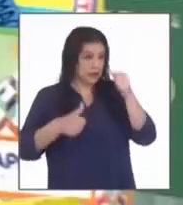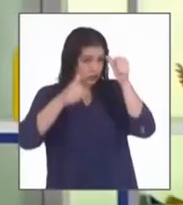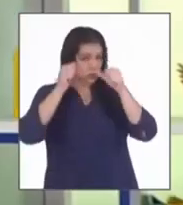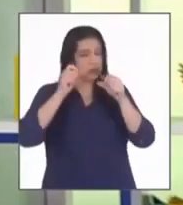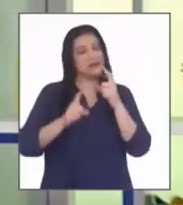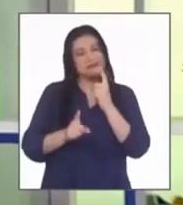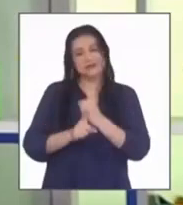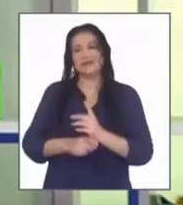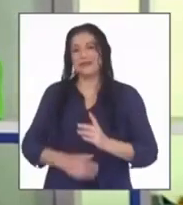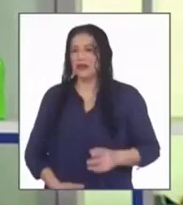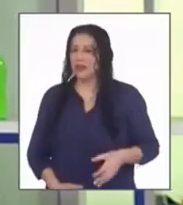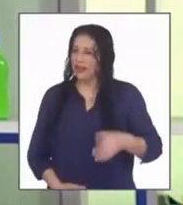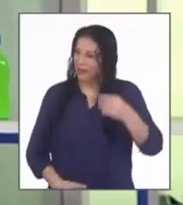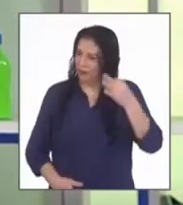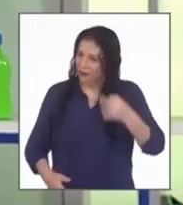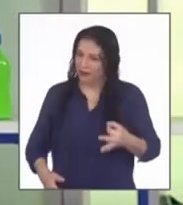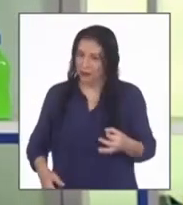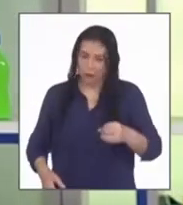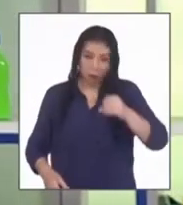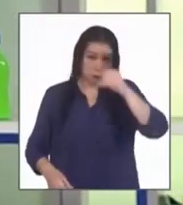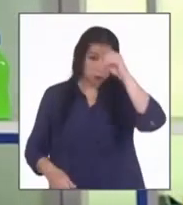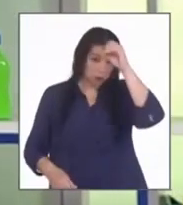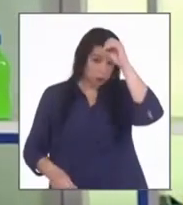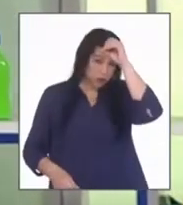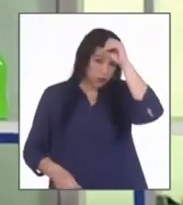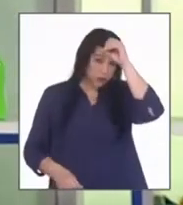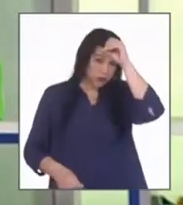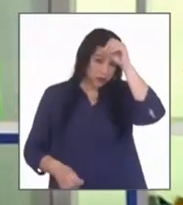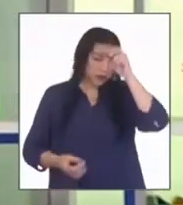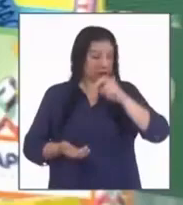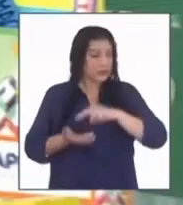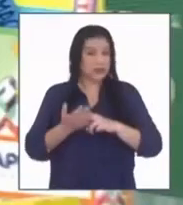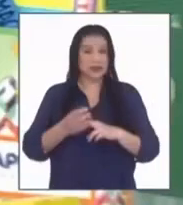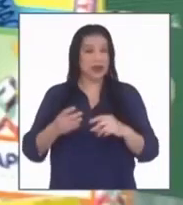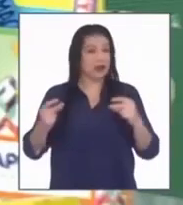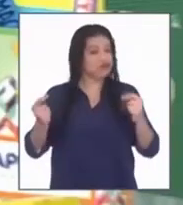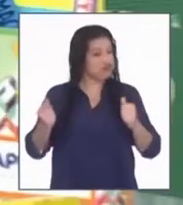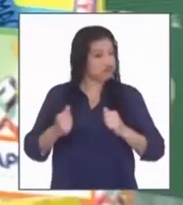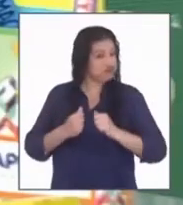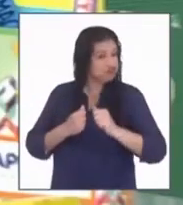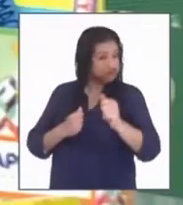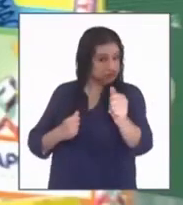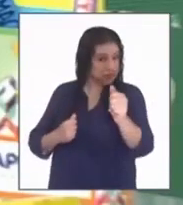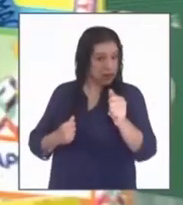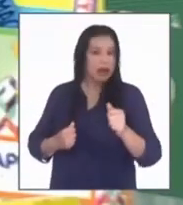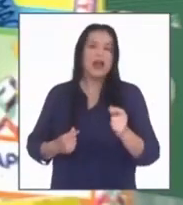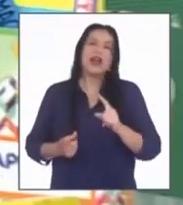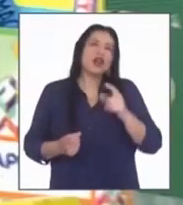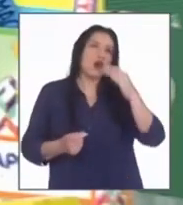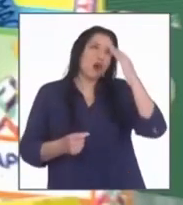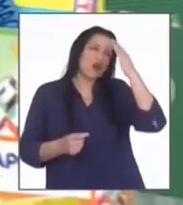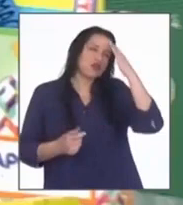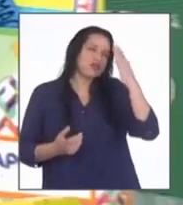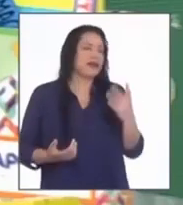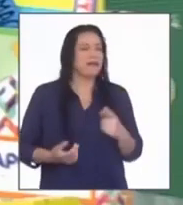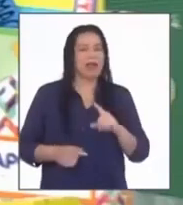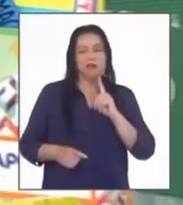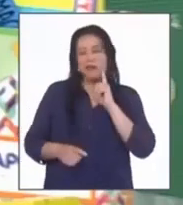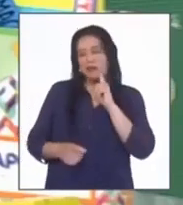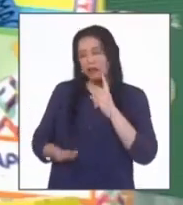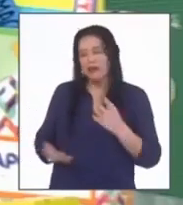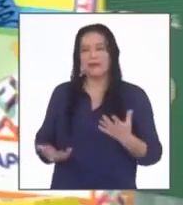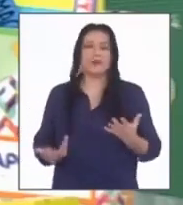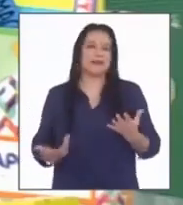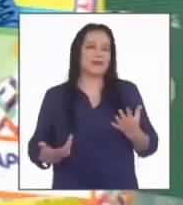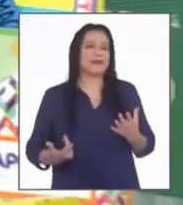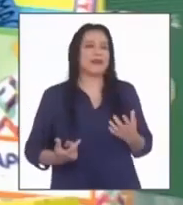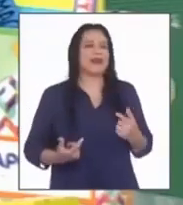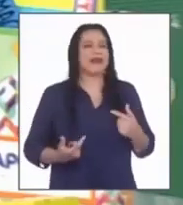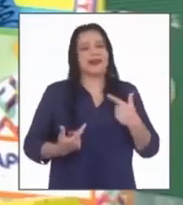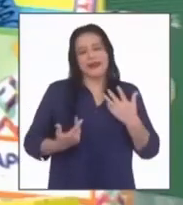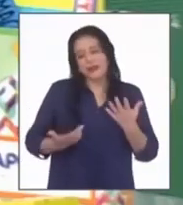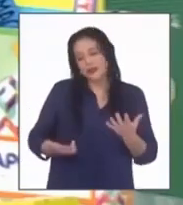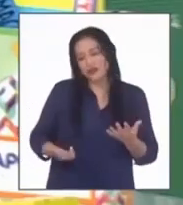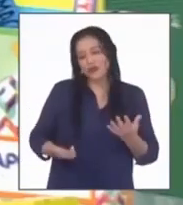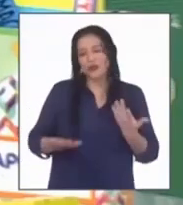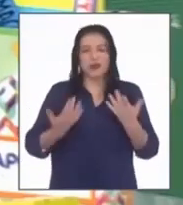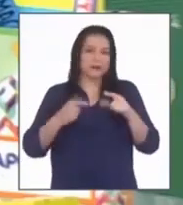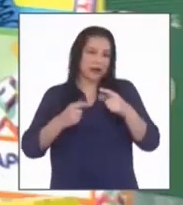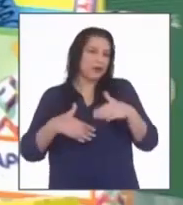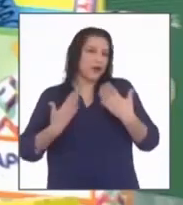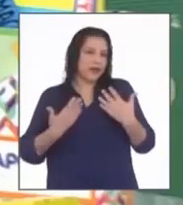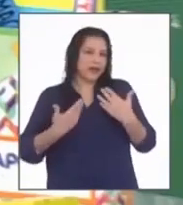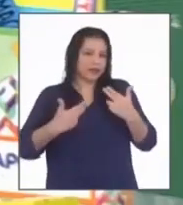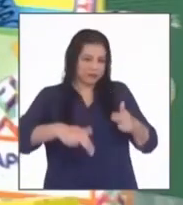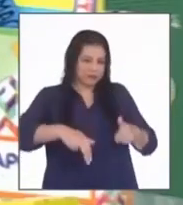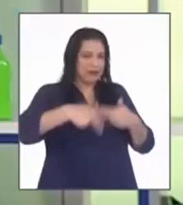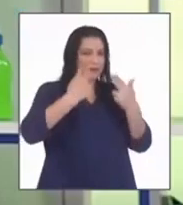Sí. ¿De verdad no sabes lo que es la velocidad? No lo sé, pero de mentira, pues. O sea, es un pretexto para llamar a la